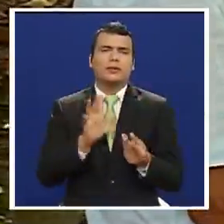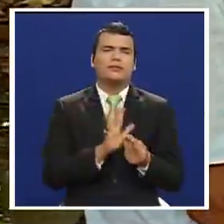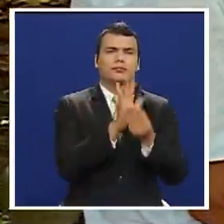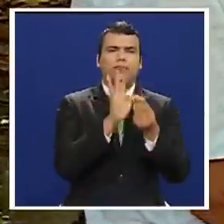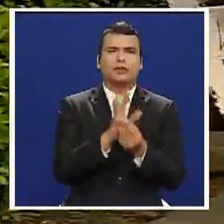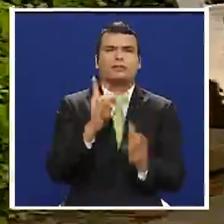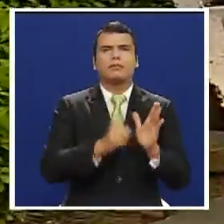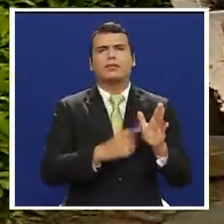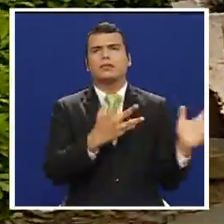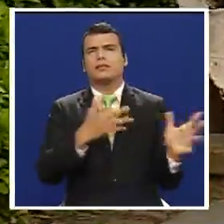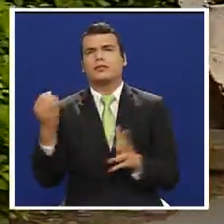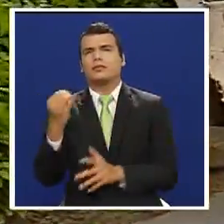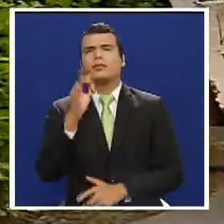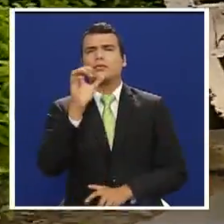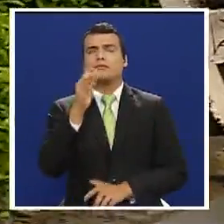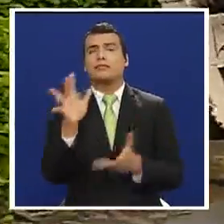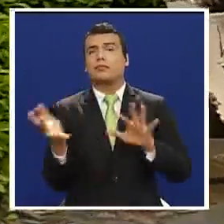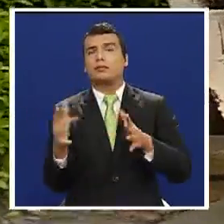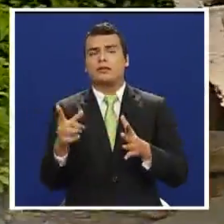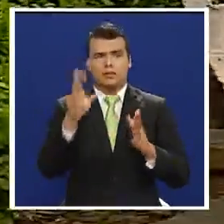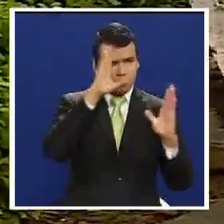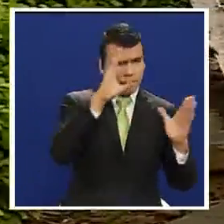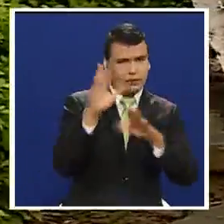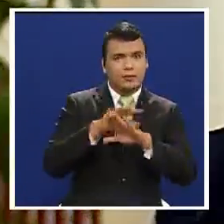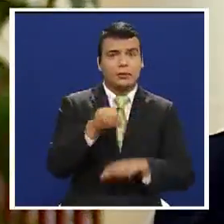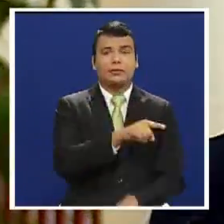recibiendo hoy las ayudas humanitarias,